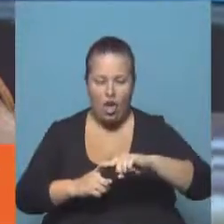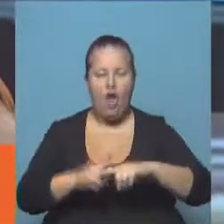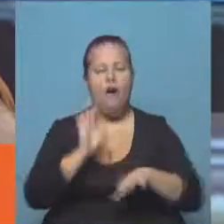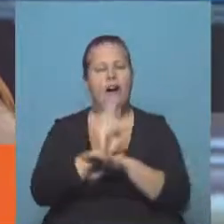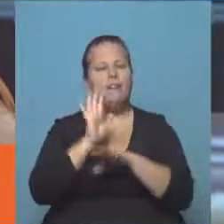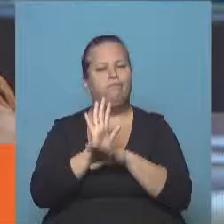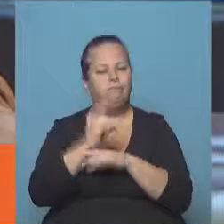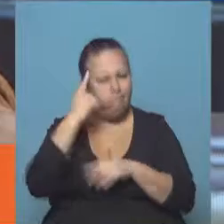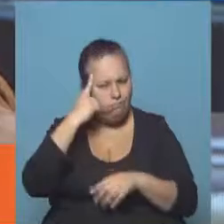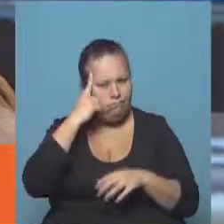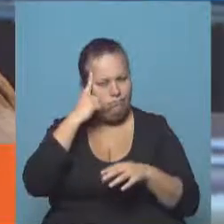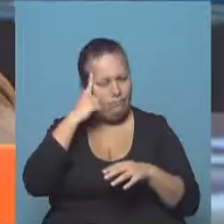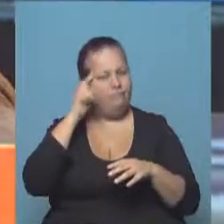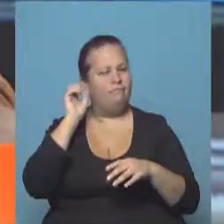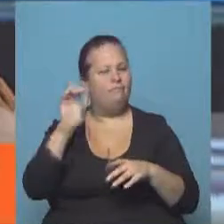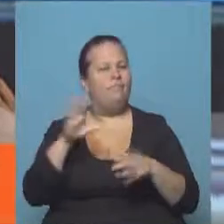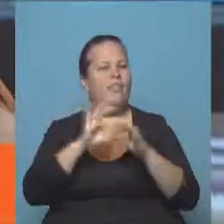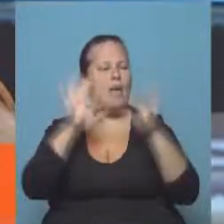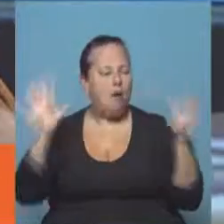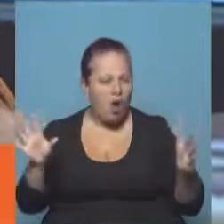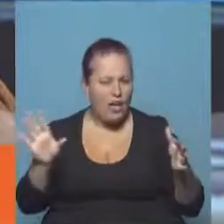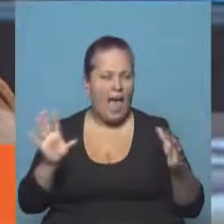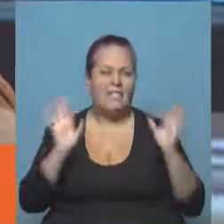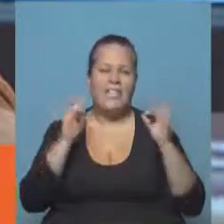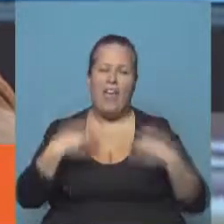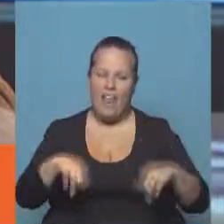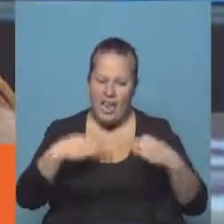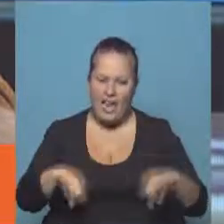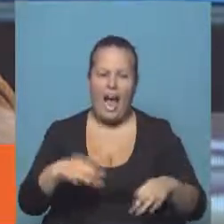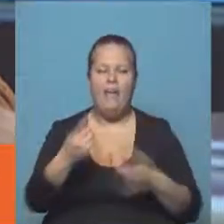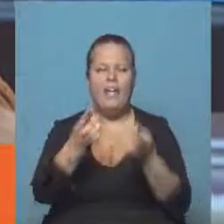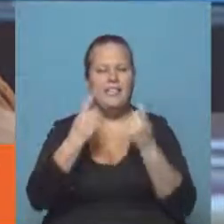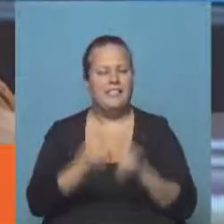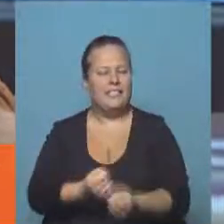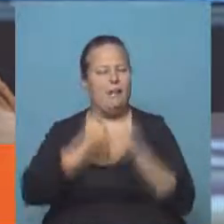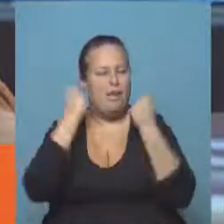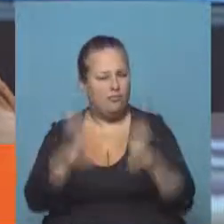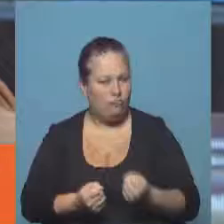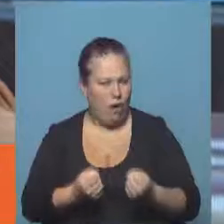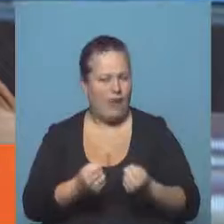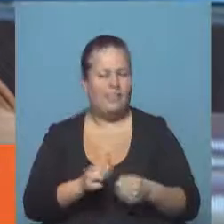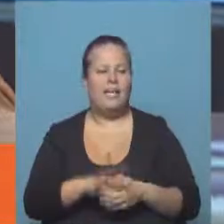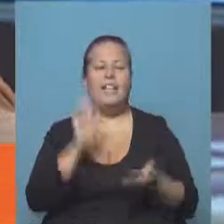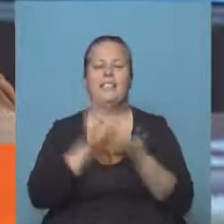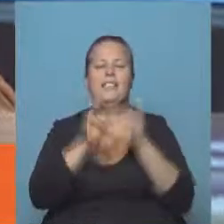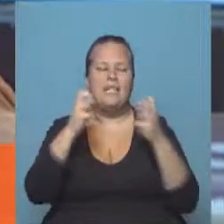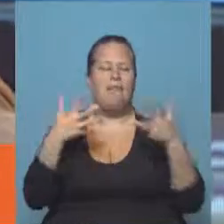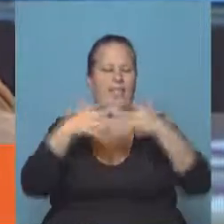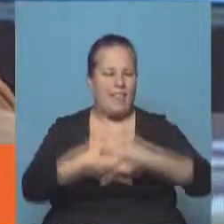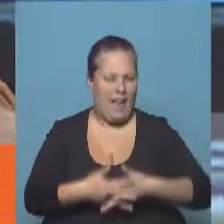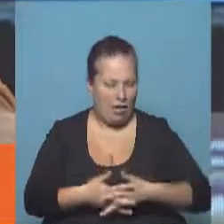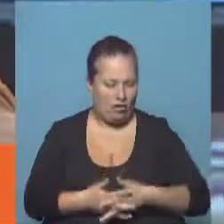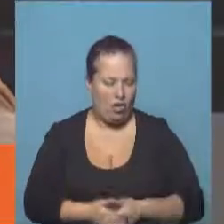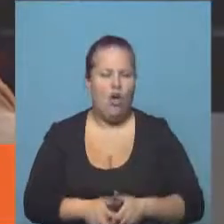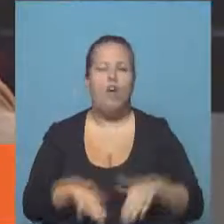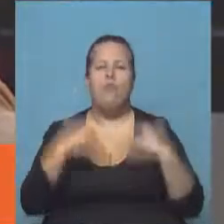la conciencia crítica de una democracia frágil que necesita fortalecer su concepto de la integridad.